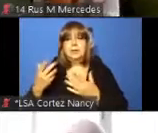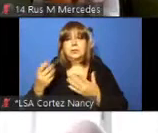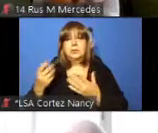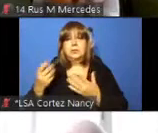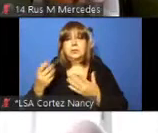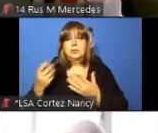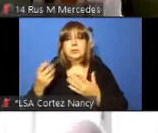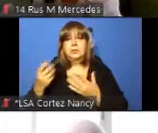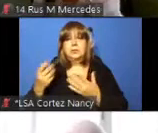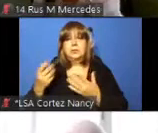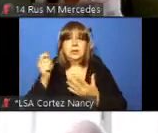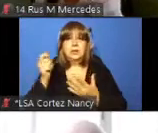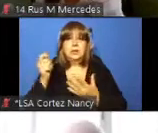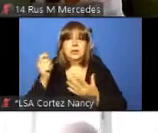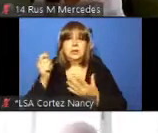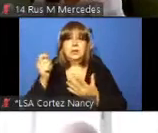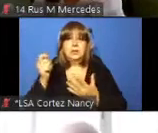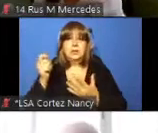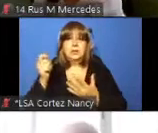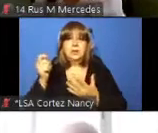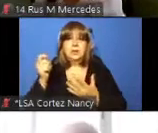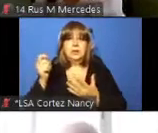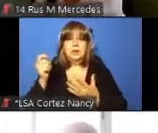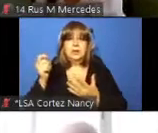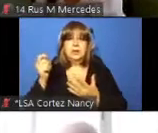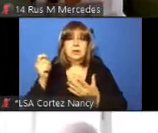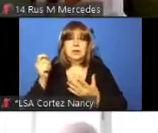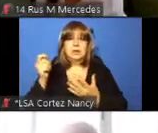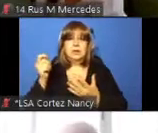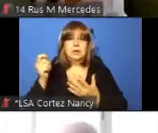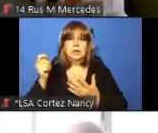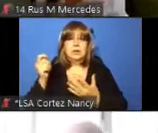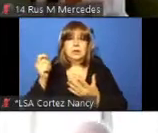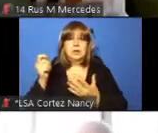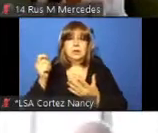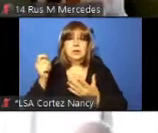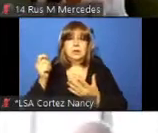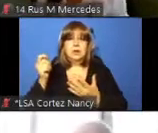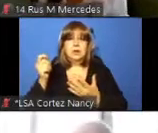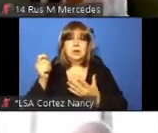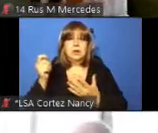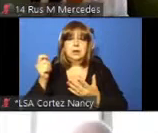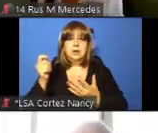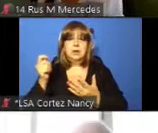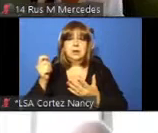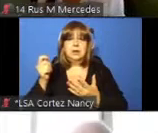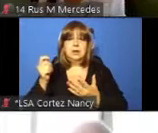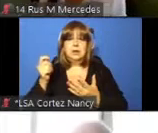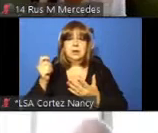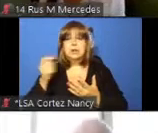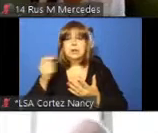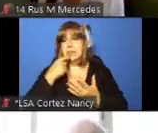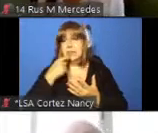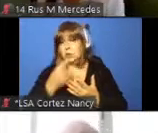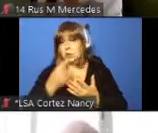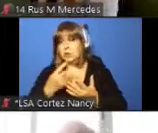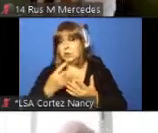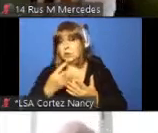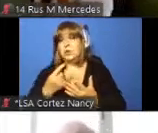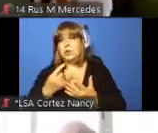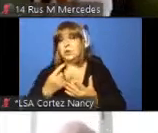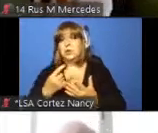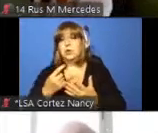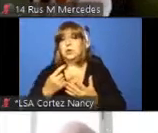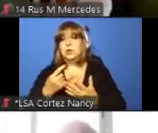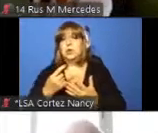mandó a decirlo ni porque se consideró apropiado ni que aportó a la claridad del caso que díganme que